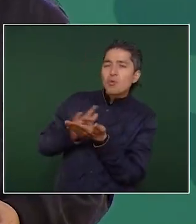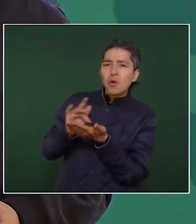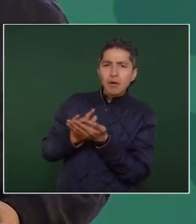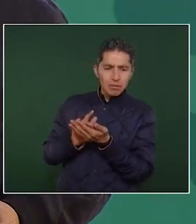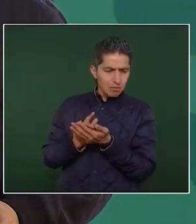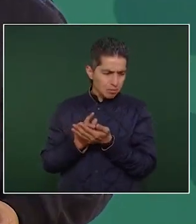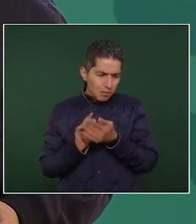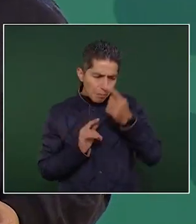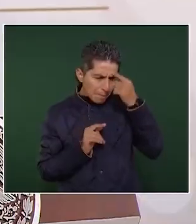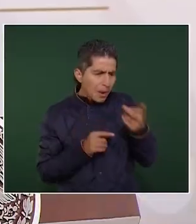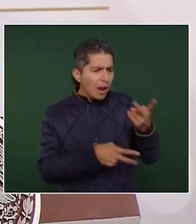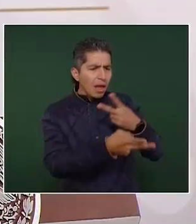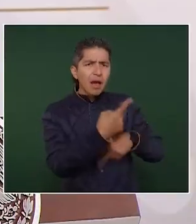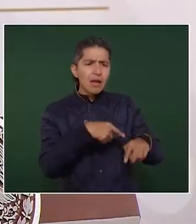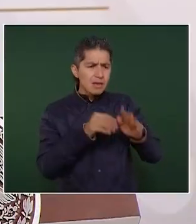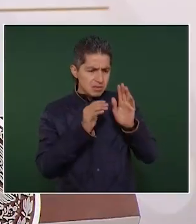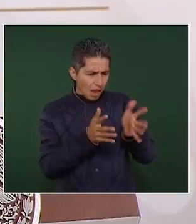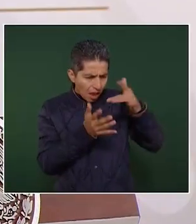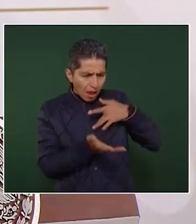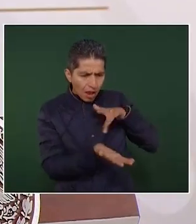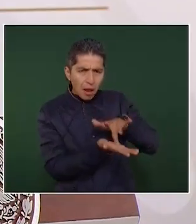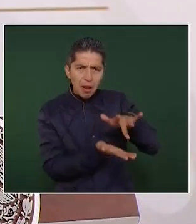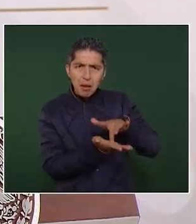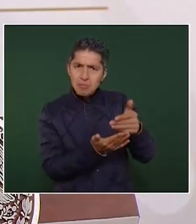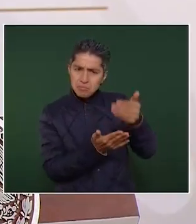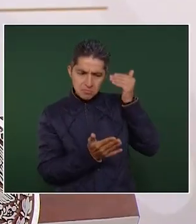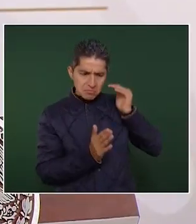ti ya te dimos.